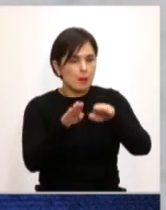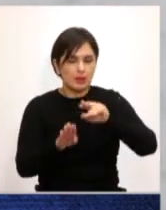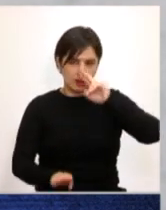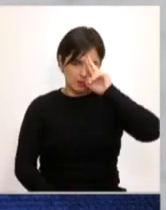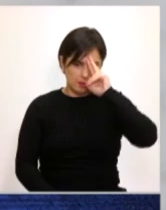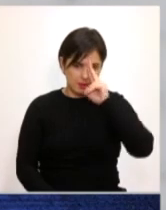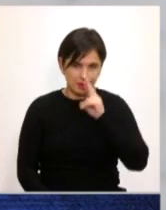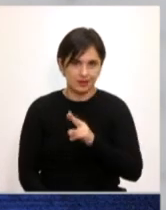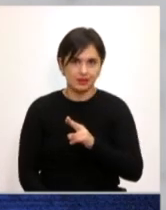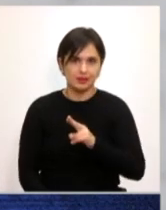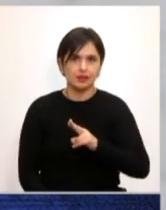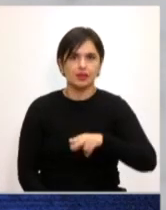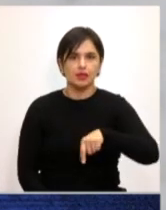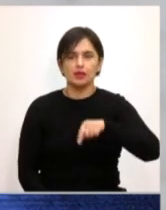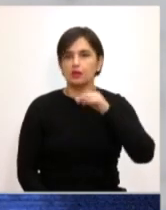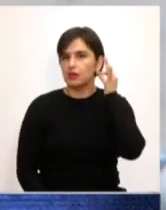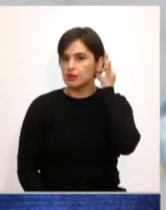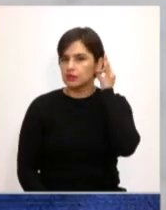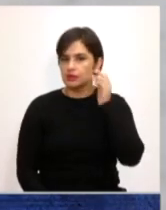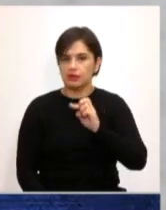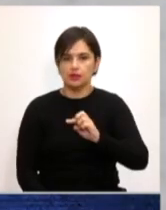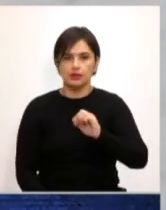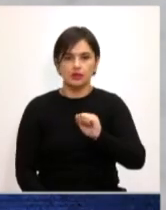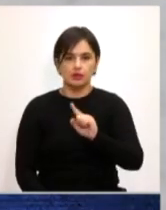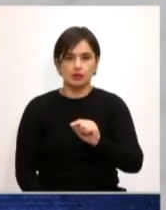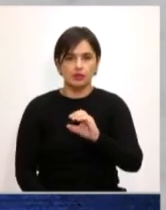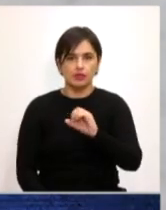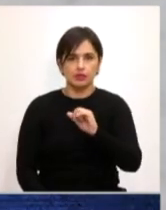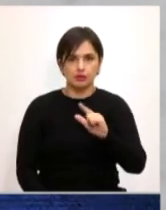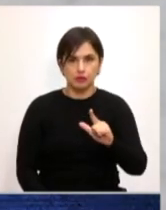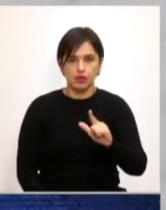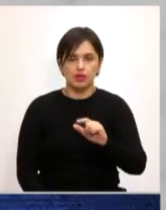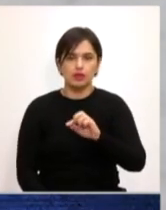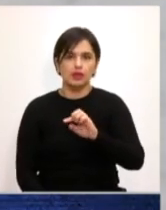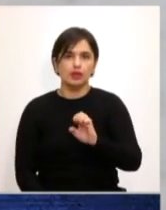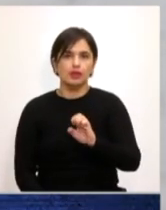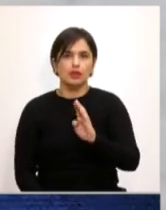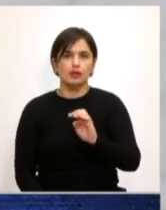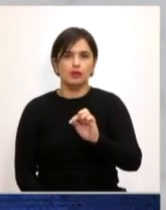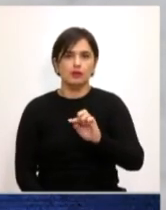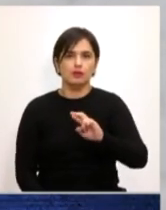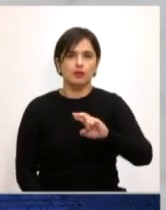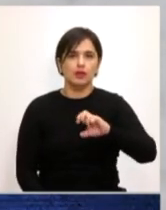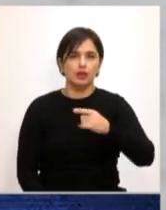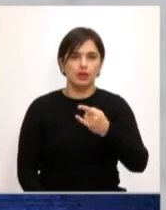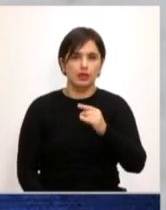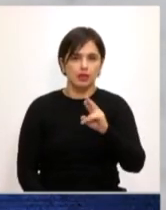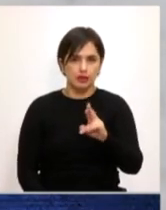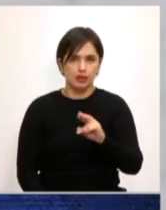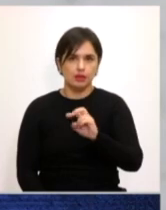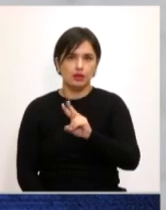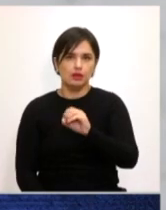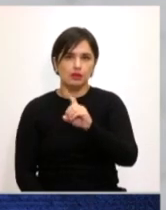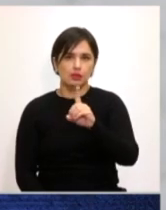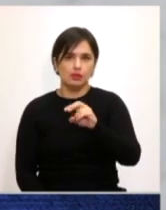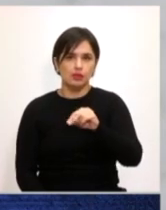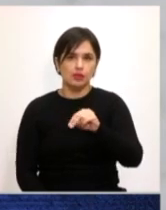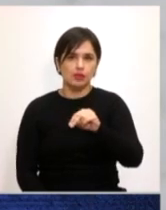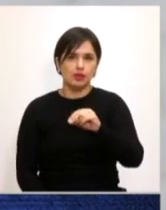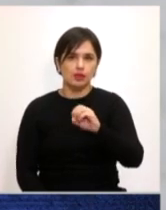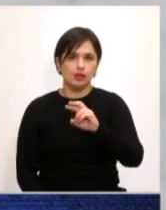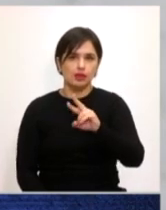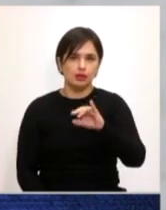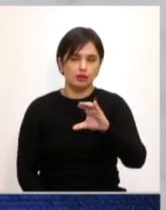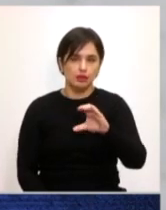reconocimiento para las senadoras Claudia Pascual, Luz Ebensperger, Paulina Bodanovich y a los senadores Jaime Quintana,